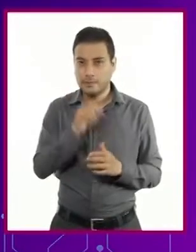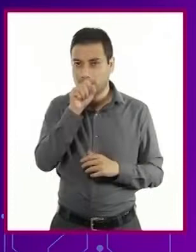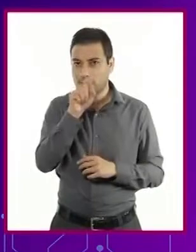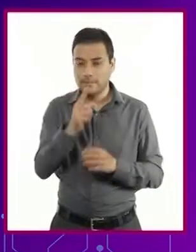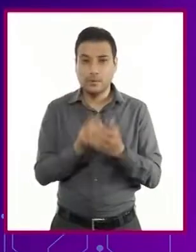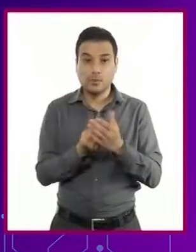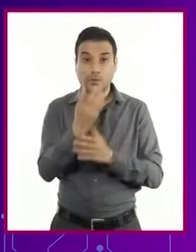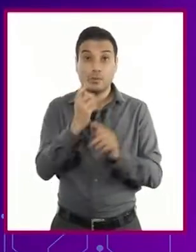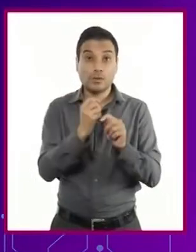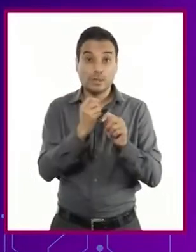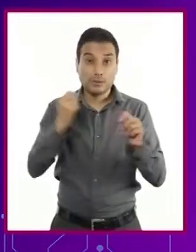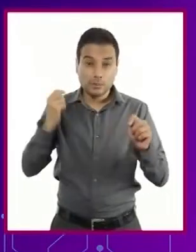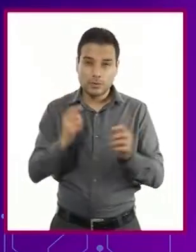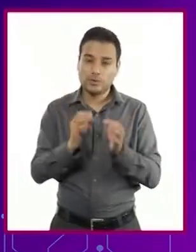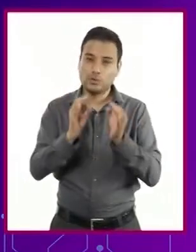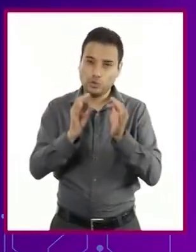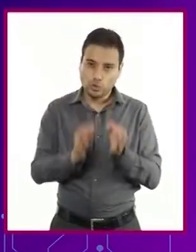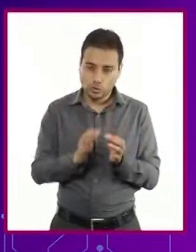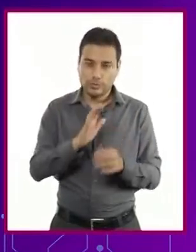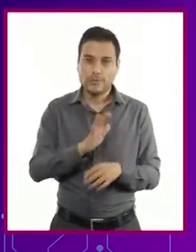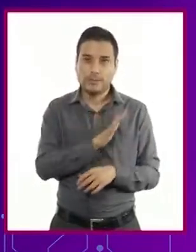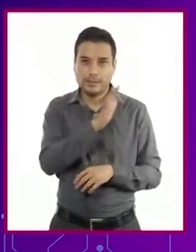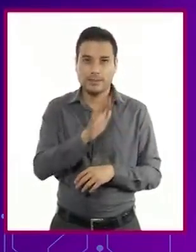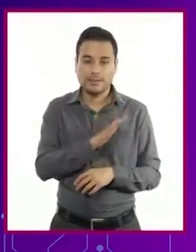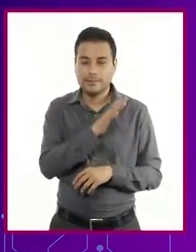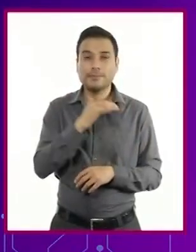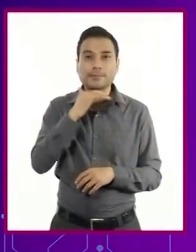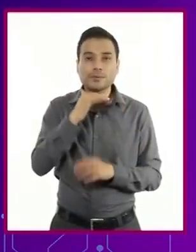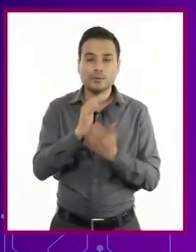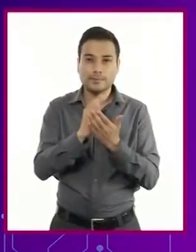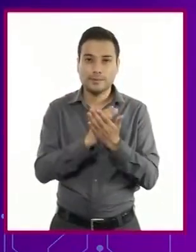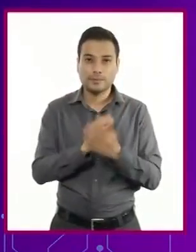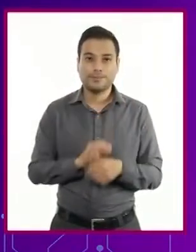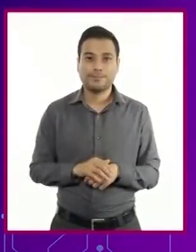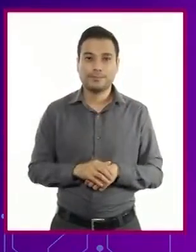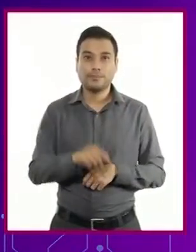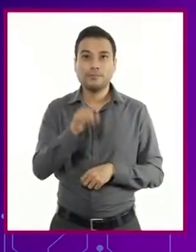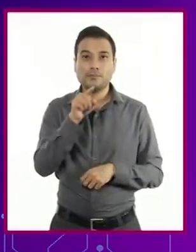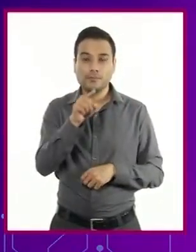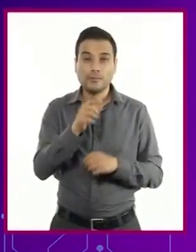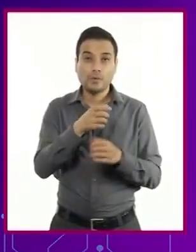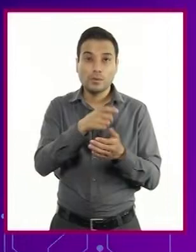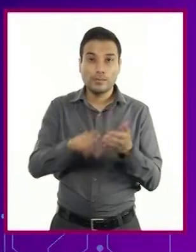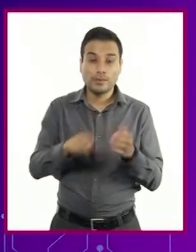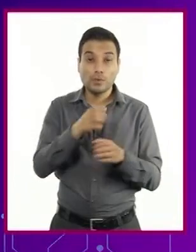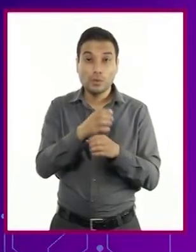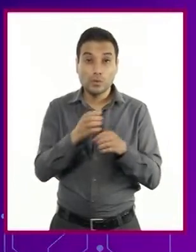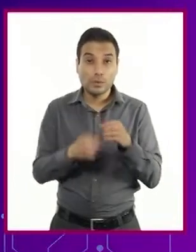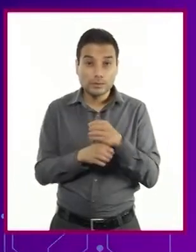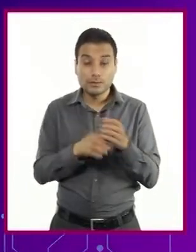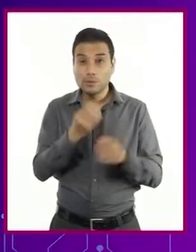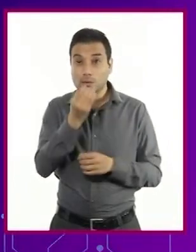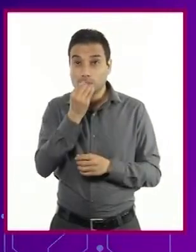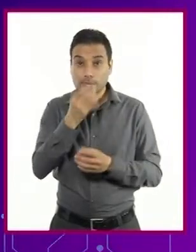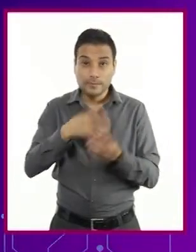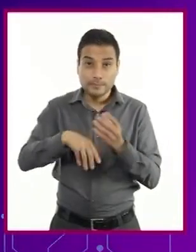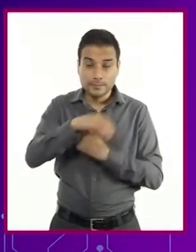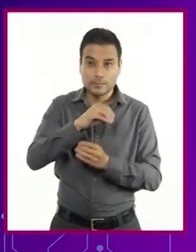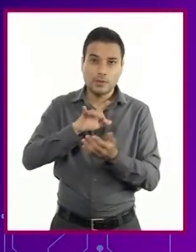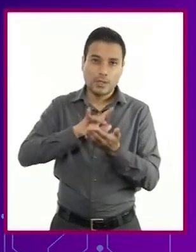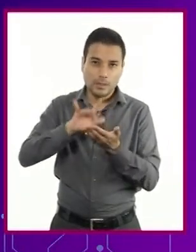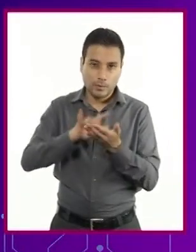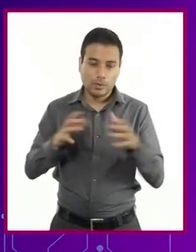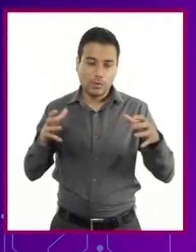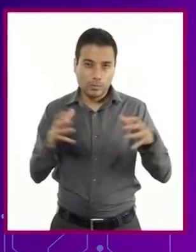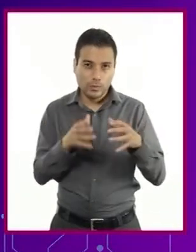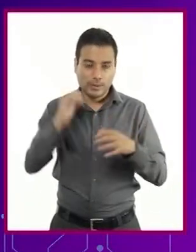transporte colectivo eficiente, de calidad y no contaminante. Consumir y exigir productos sustentables que apoyen a comunidades rurales, tanto